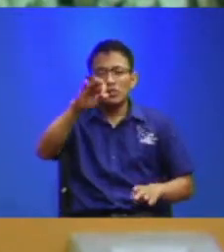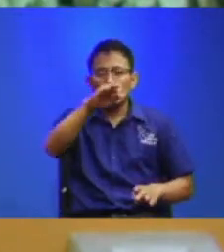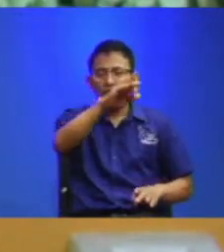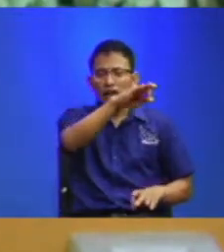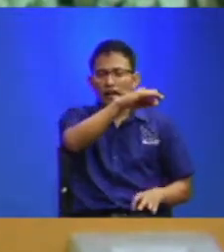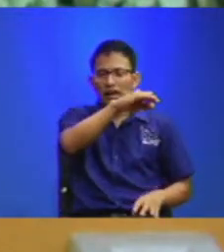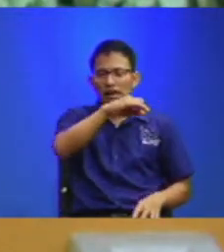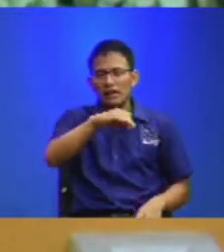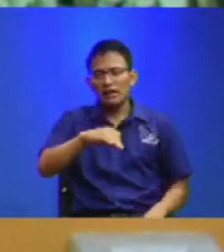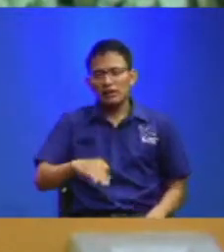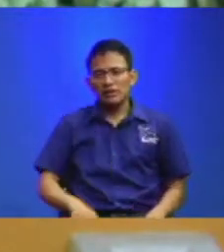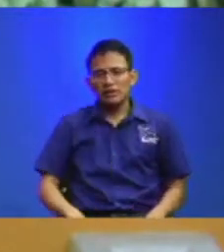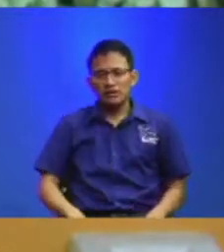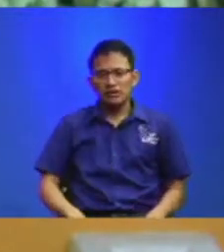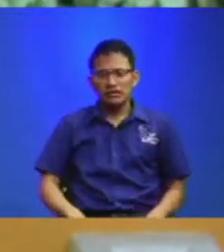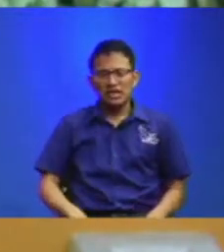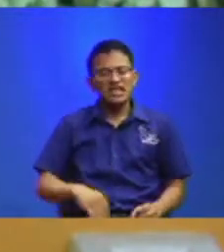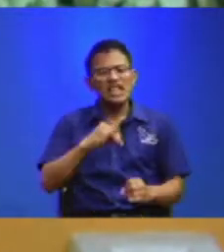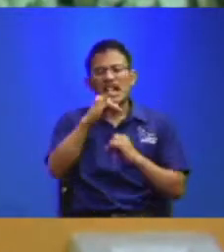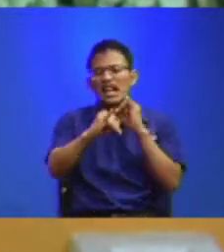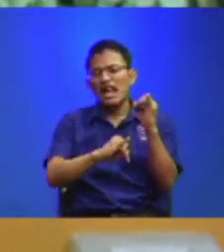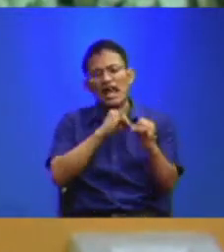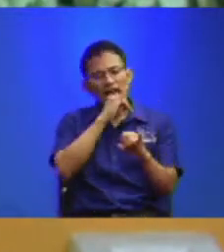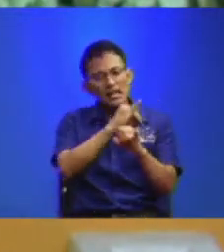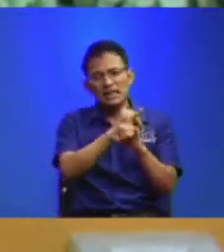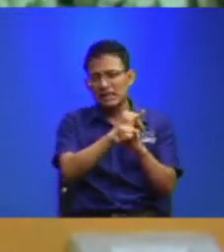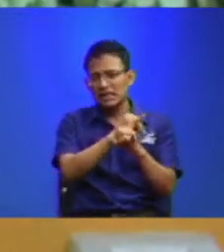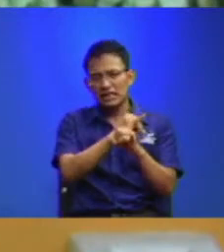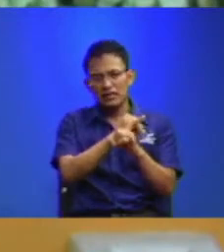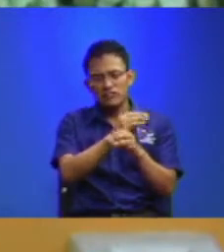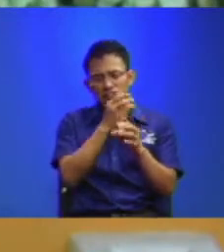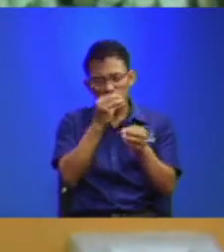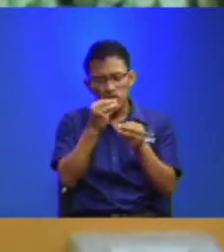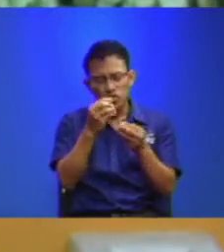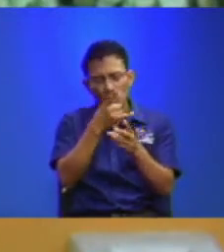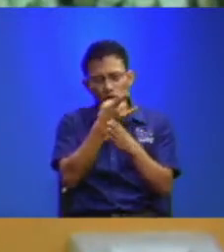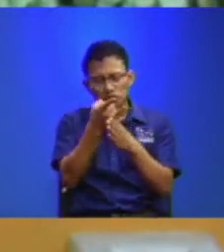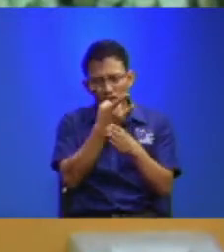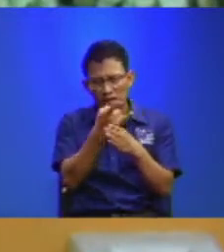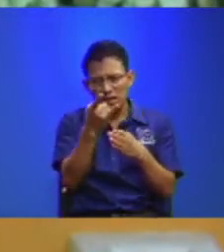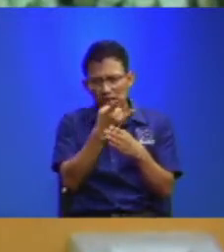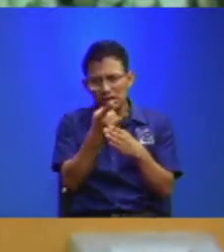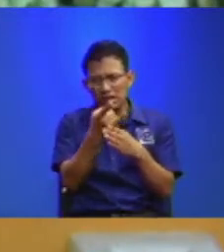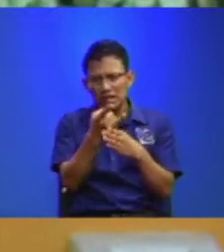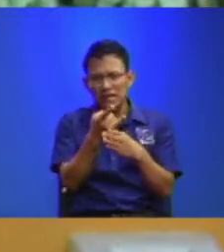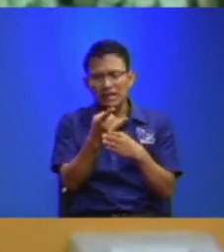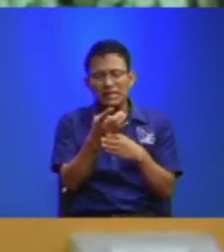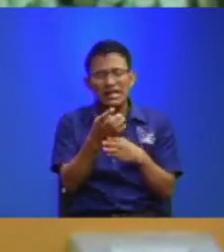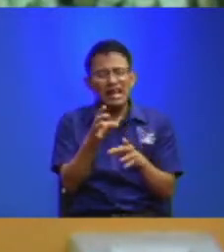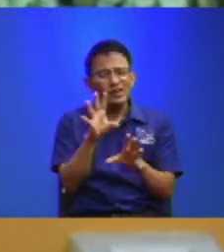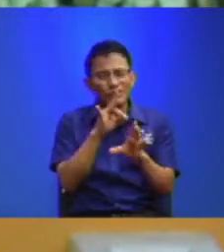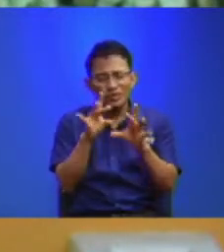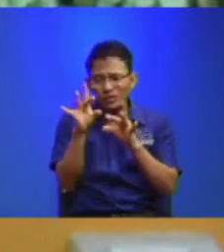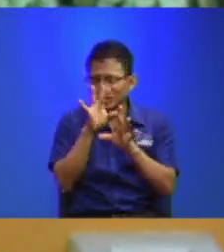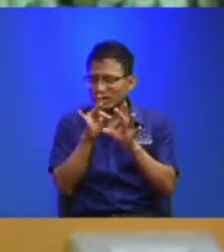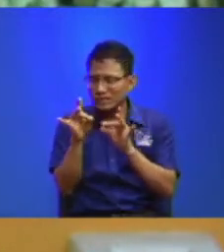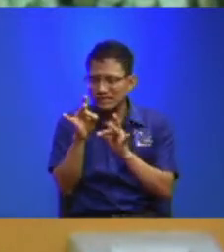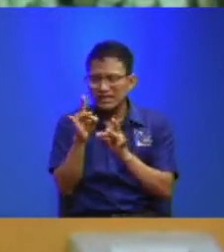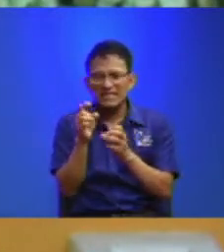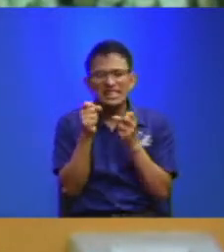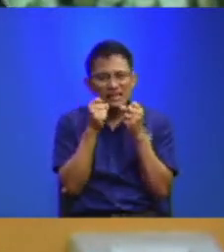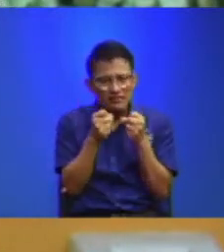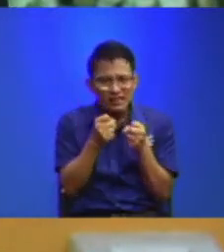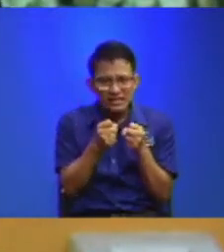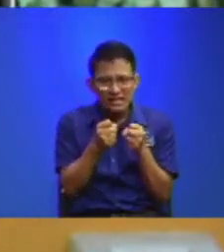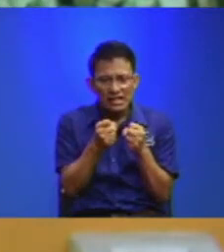a veces es difícil opinar. A muchos les cuesta decir la verdad y lo que sienten, porque temen a